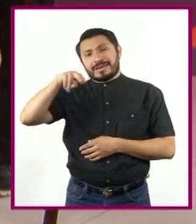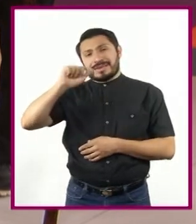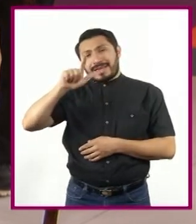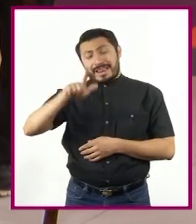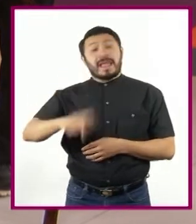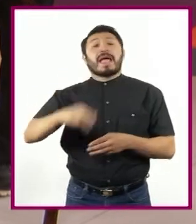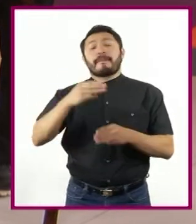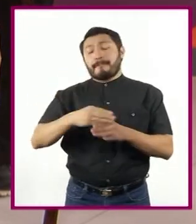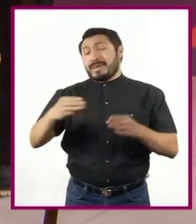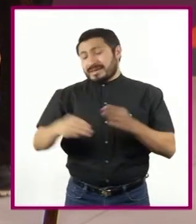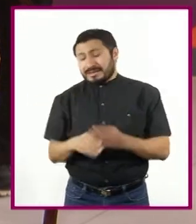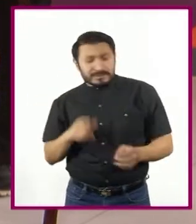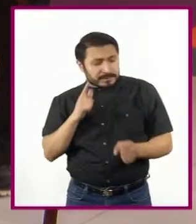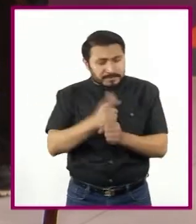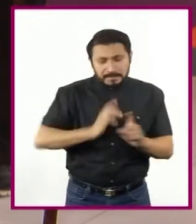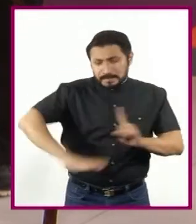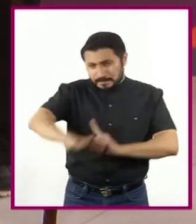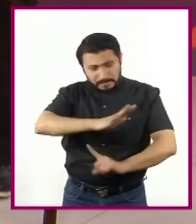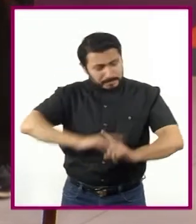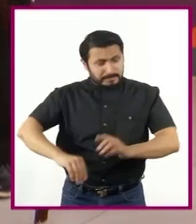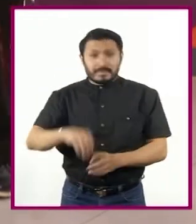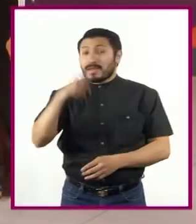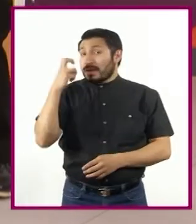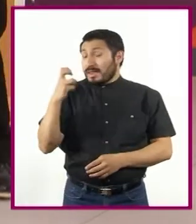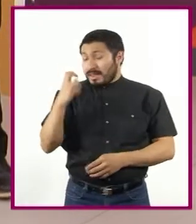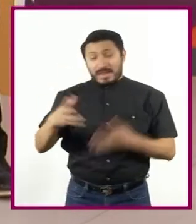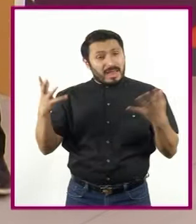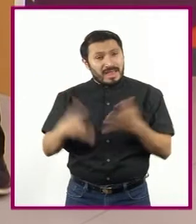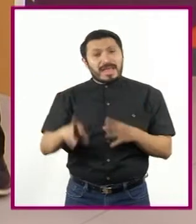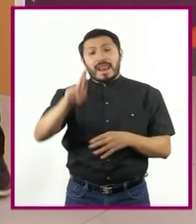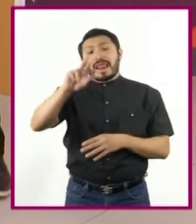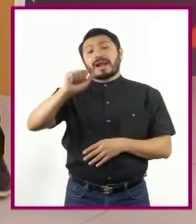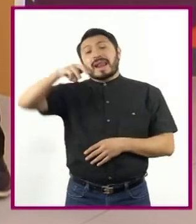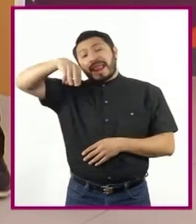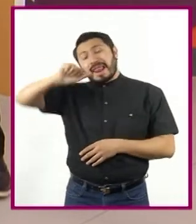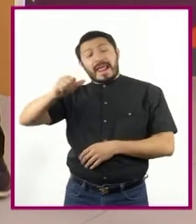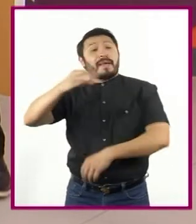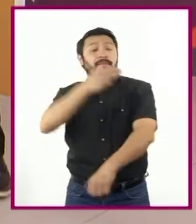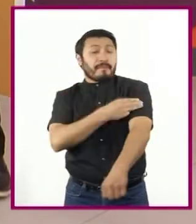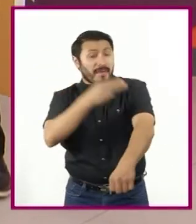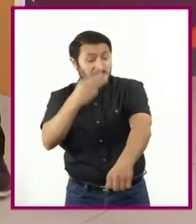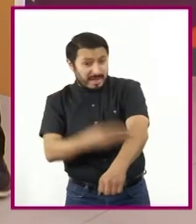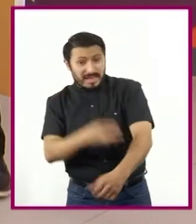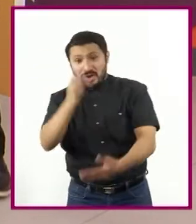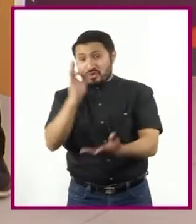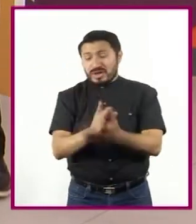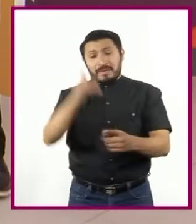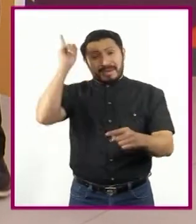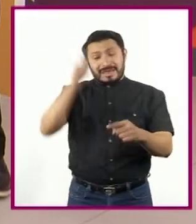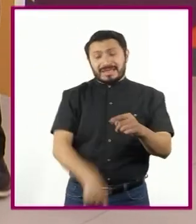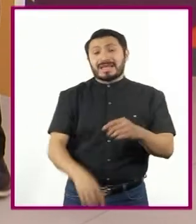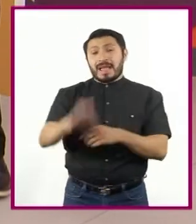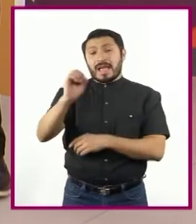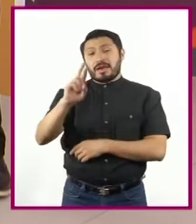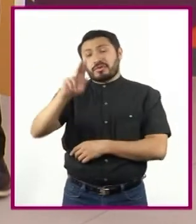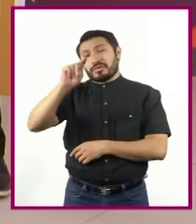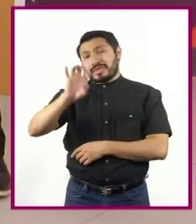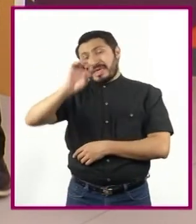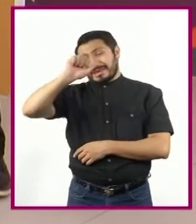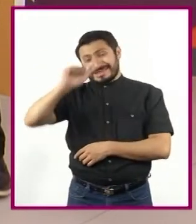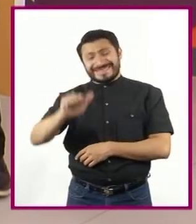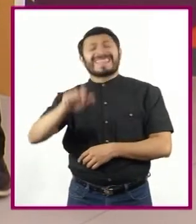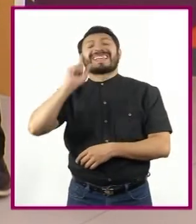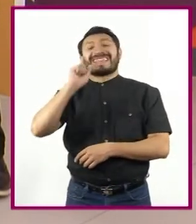entorno. En este caso se hizo con una rama, solo se le quitó la corteza y se barnizó, para que no